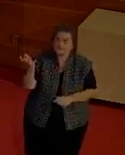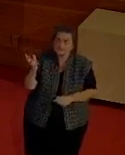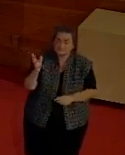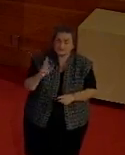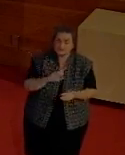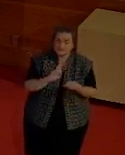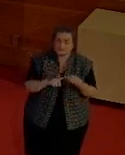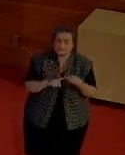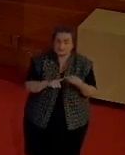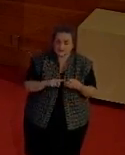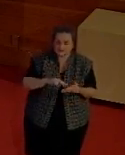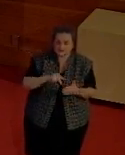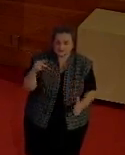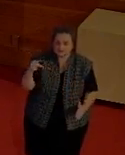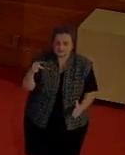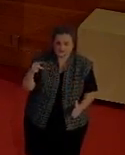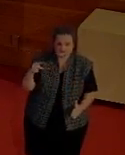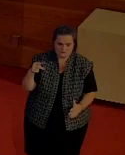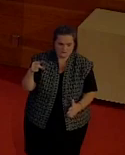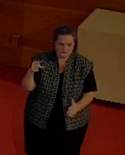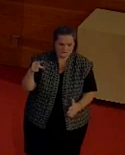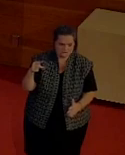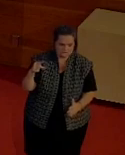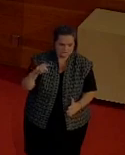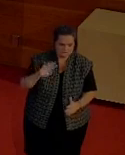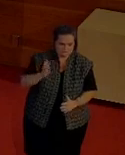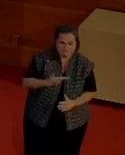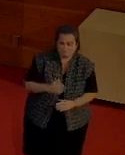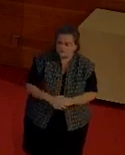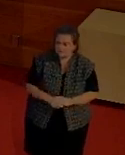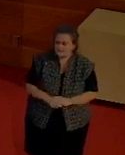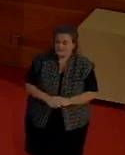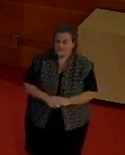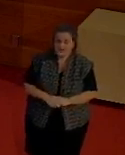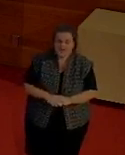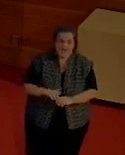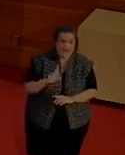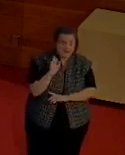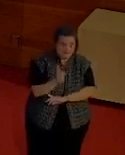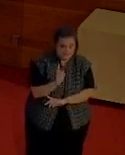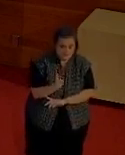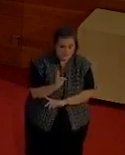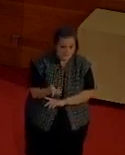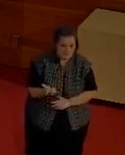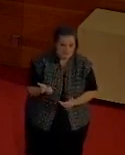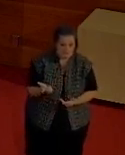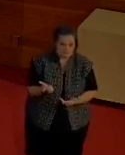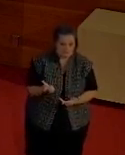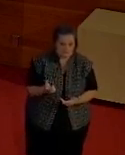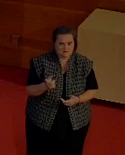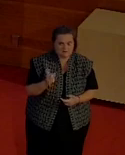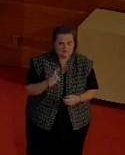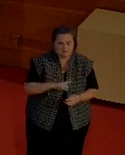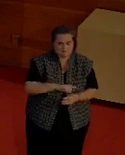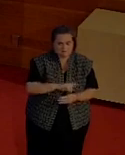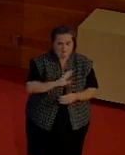la disrupción tecnológica amenazas que superan las capacidades de cualquier estado del planeta en solitario se llame Estados